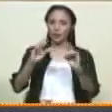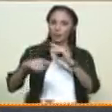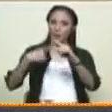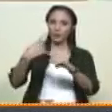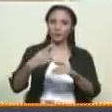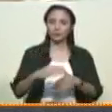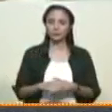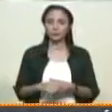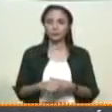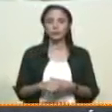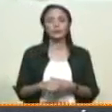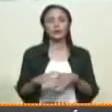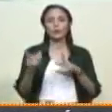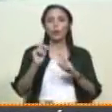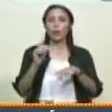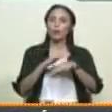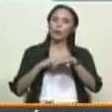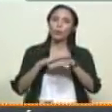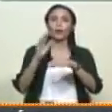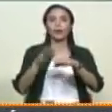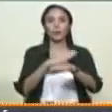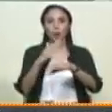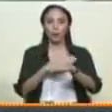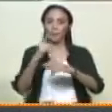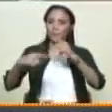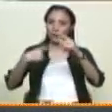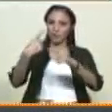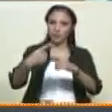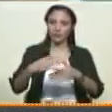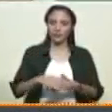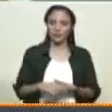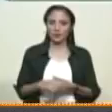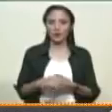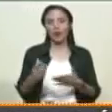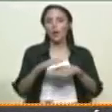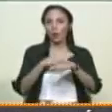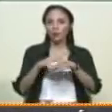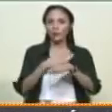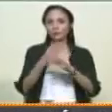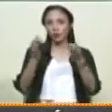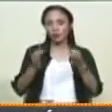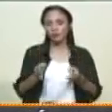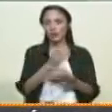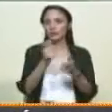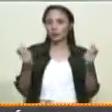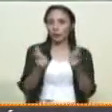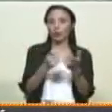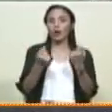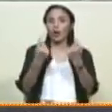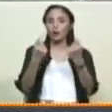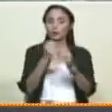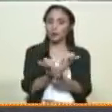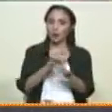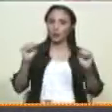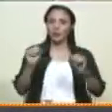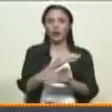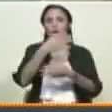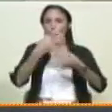mañana o el jueves a los jefes de comisión, y yo les pido a todas y a todos que en un papelito